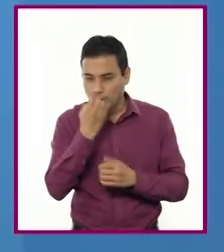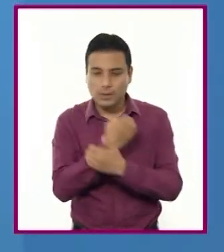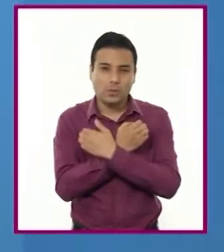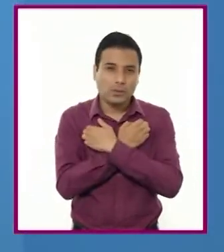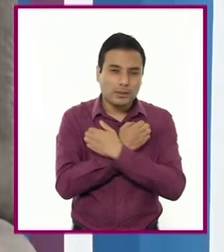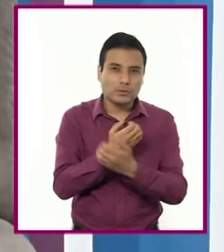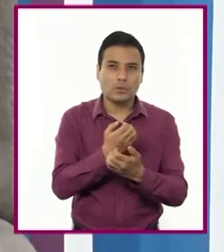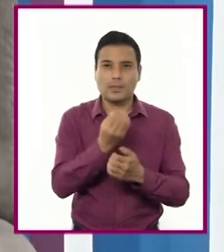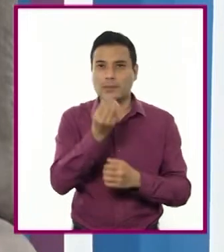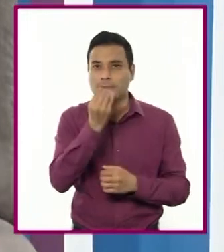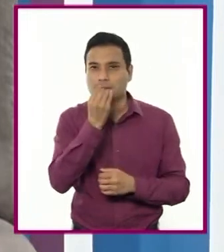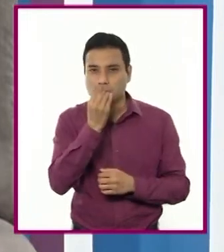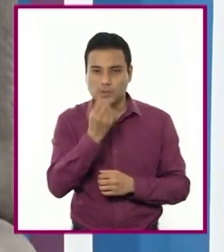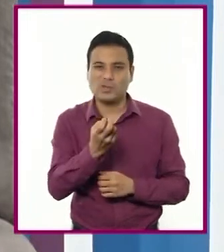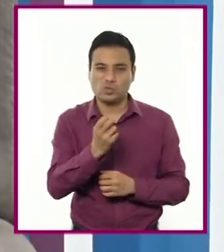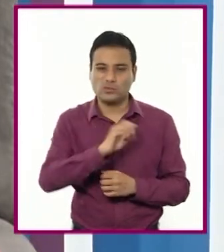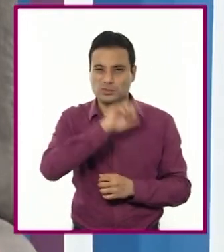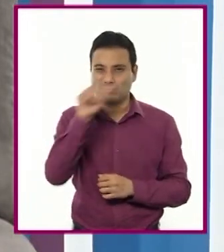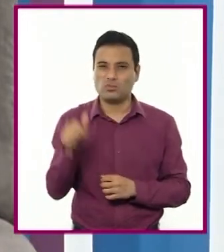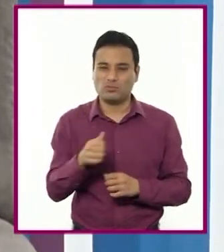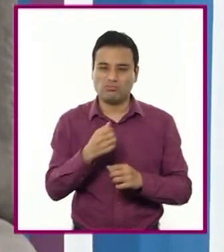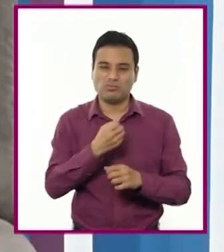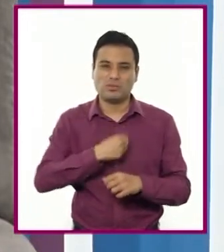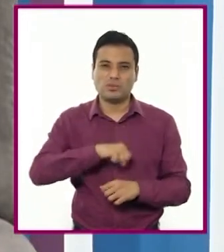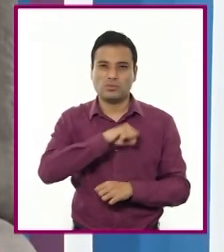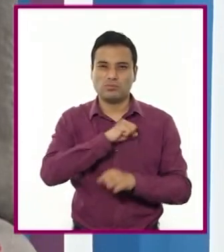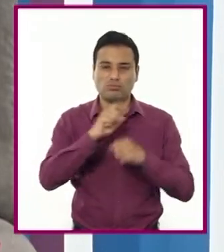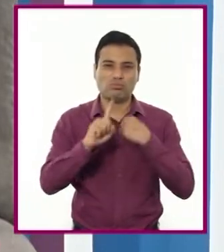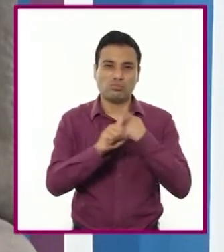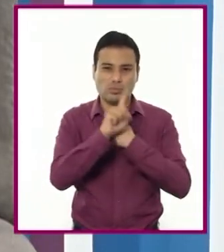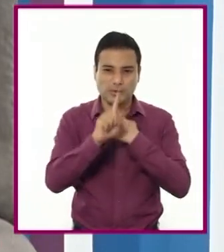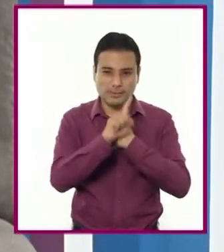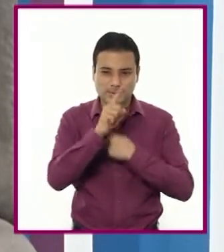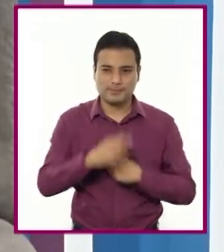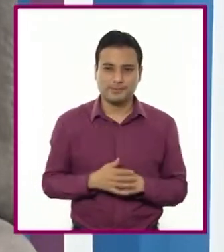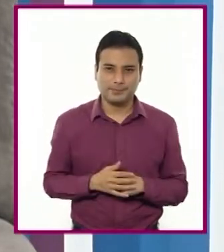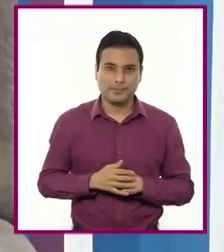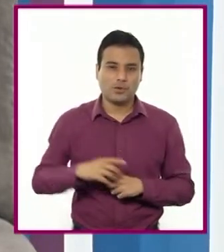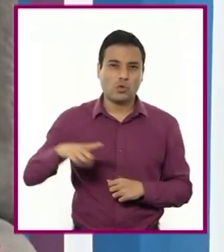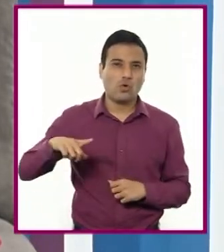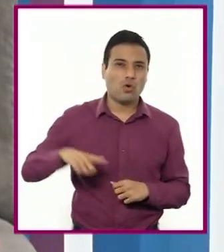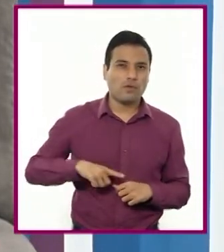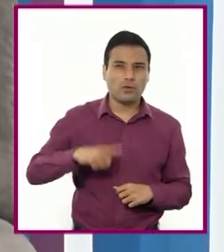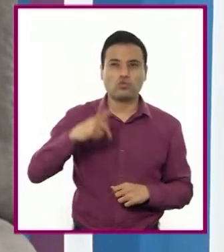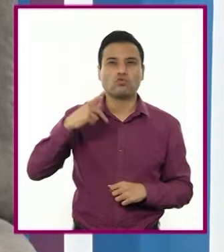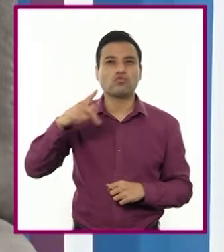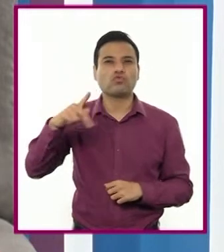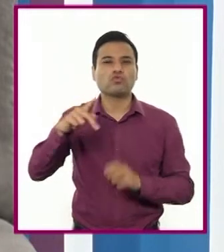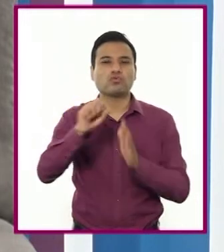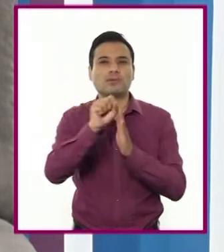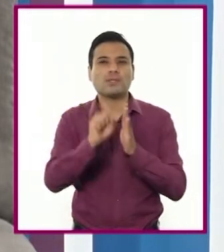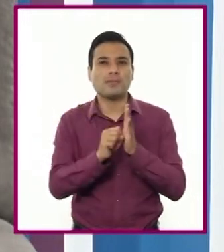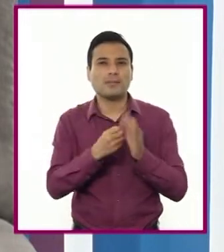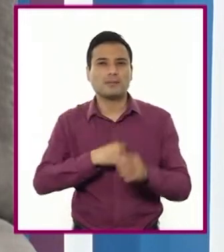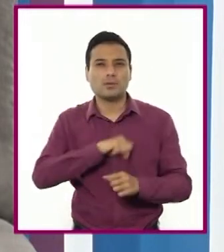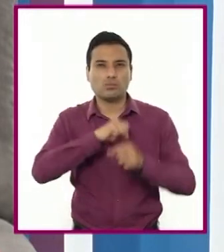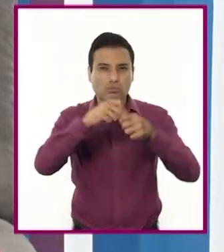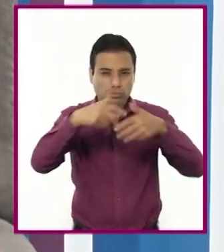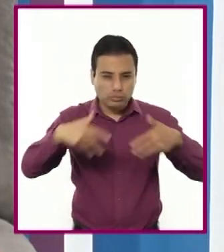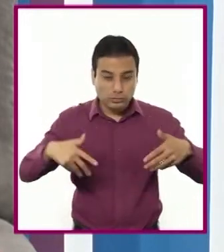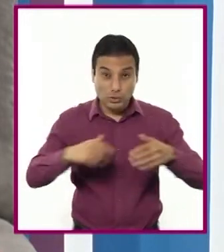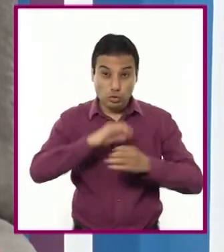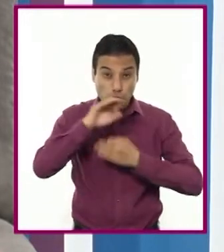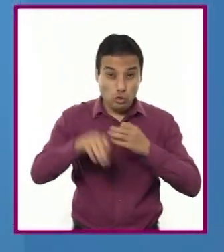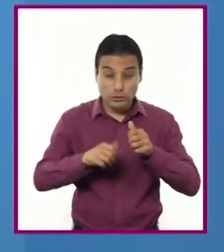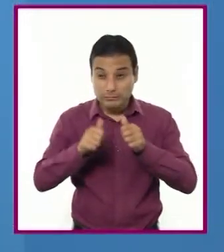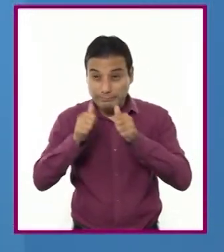alimentación, impactan en este acceso. El sistema de salud de cada país, que muchas veces no logra atender a toda la población